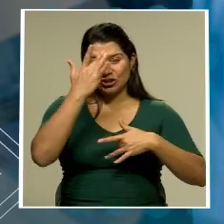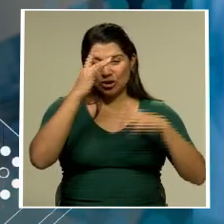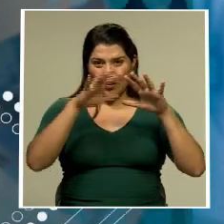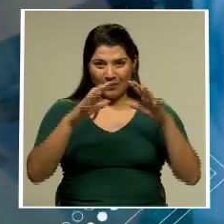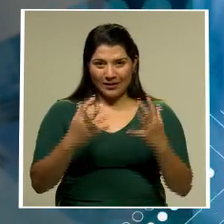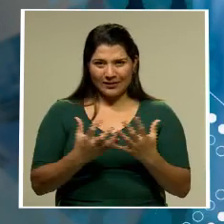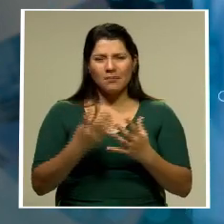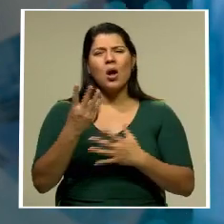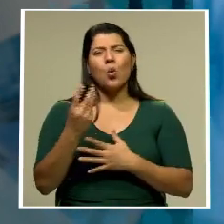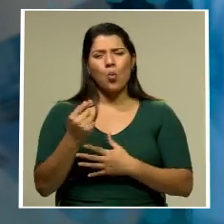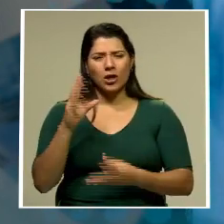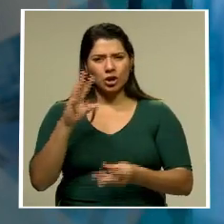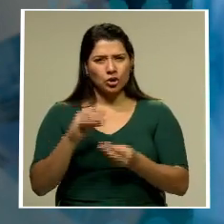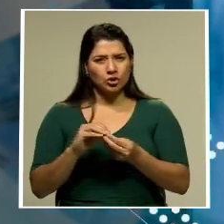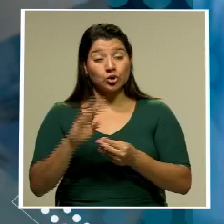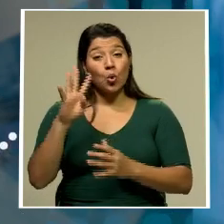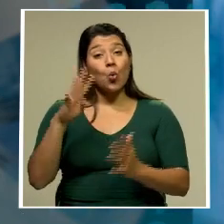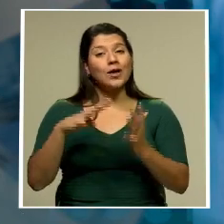hoy a